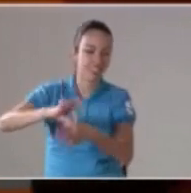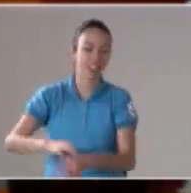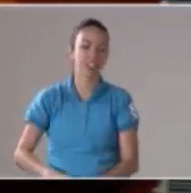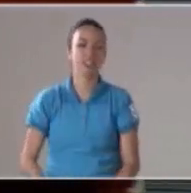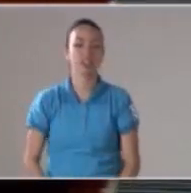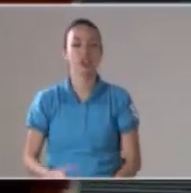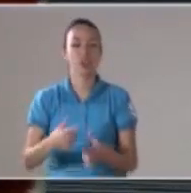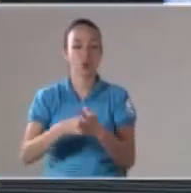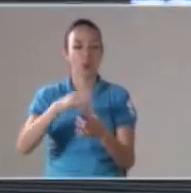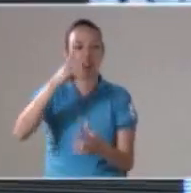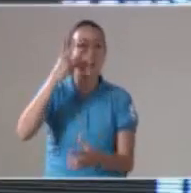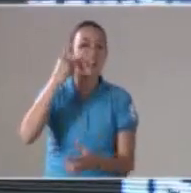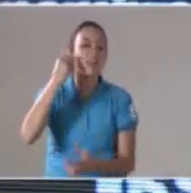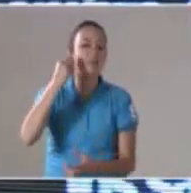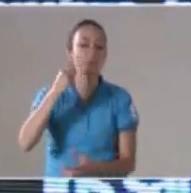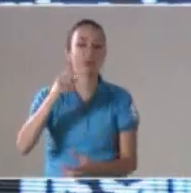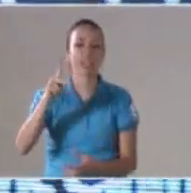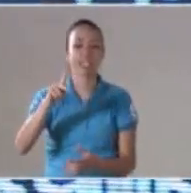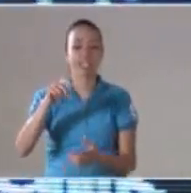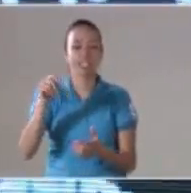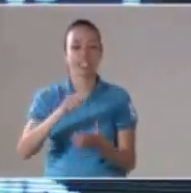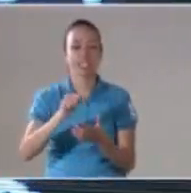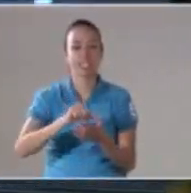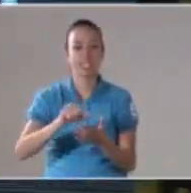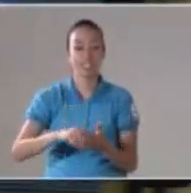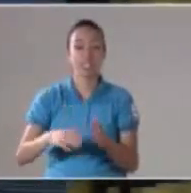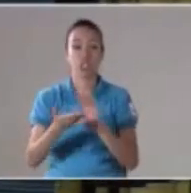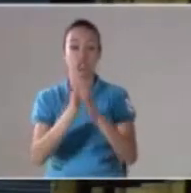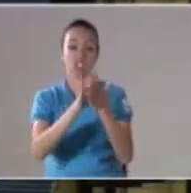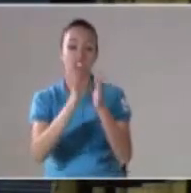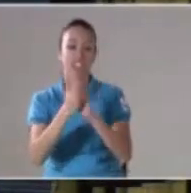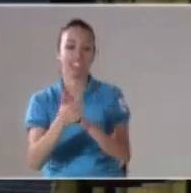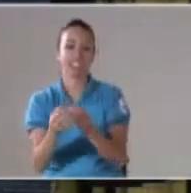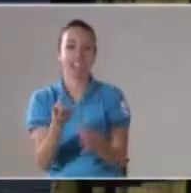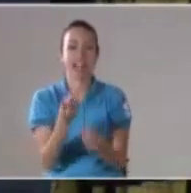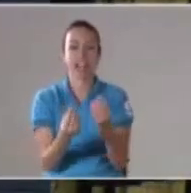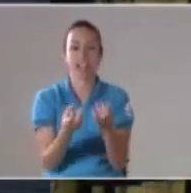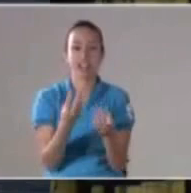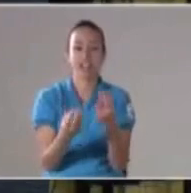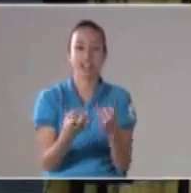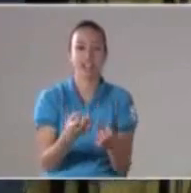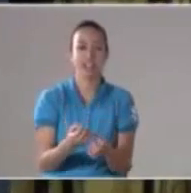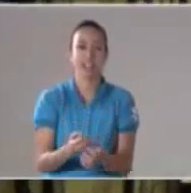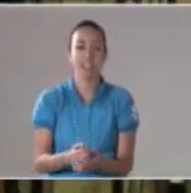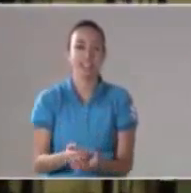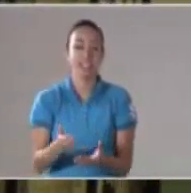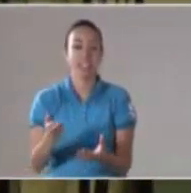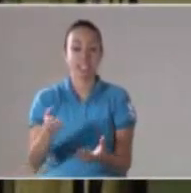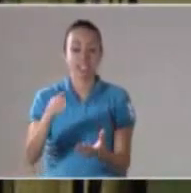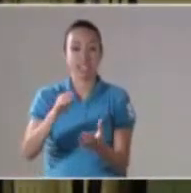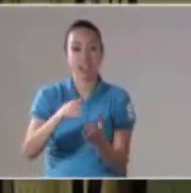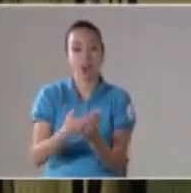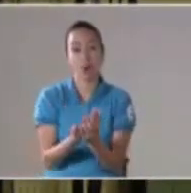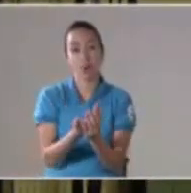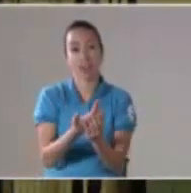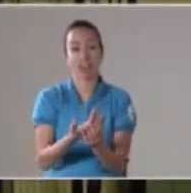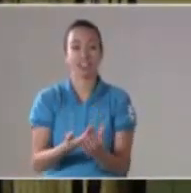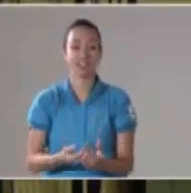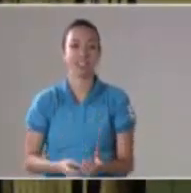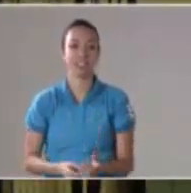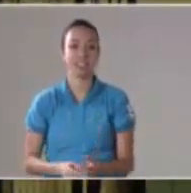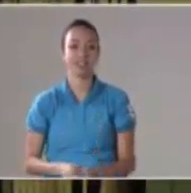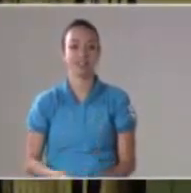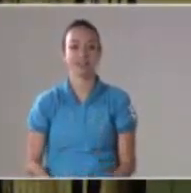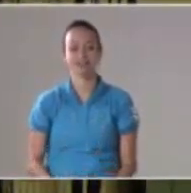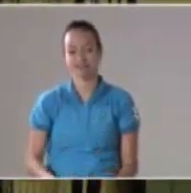Carnitas con limón y chile, tortilla recién salida con mal y aguacate, hermano, así. ¿Qué